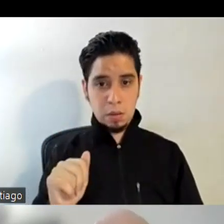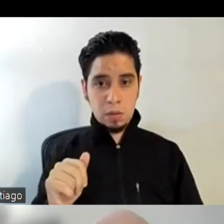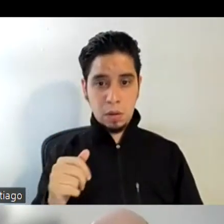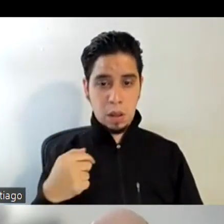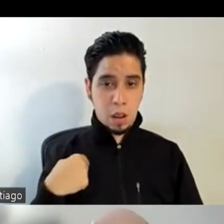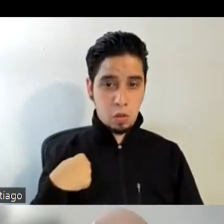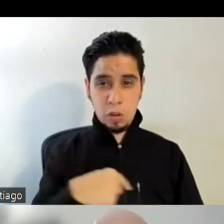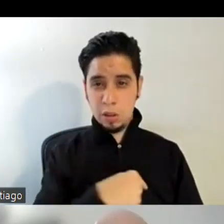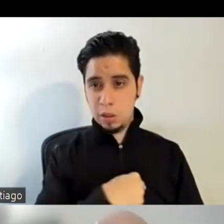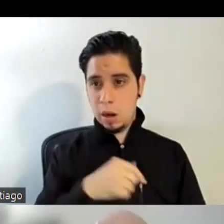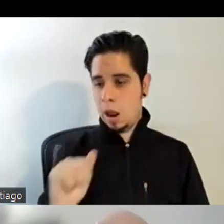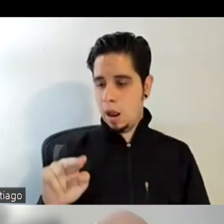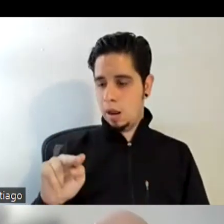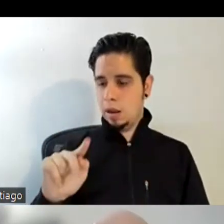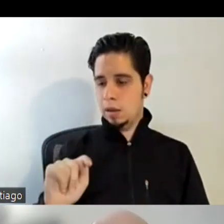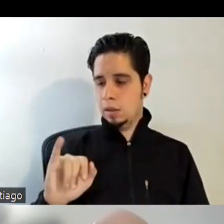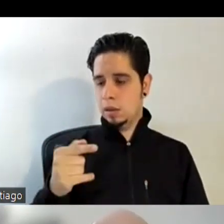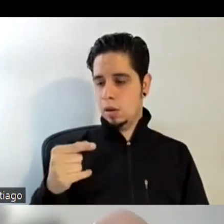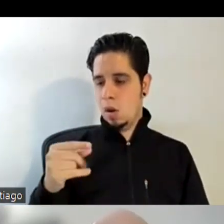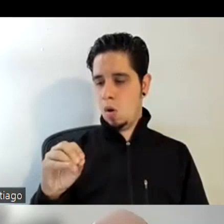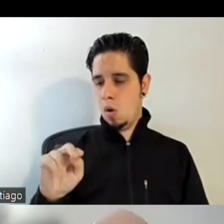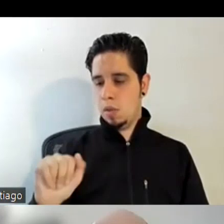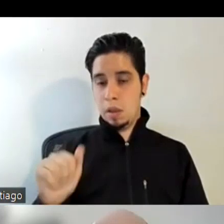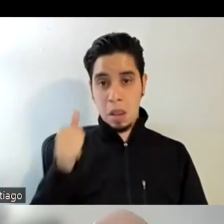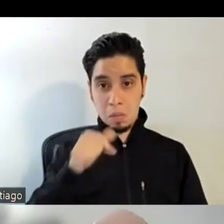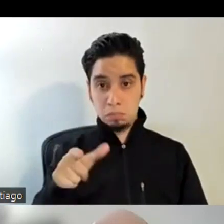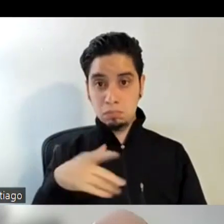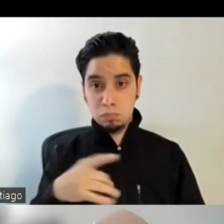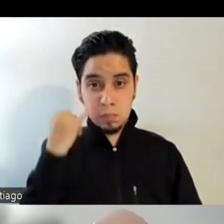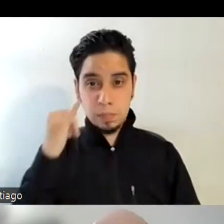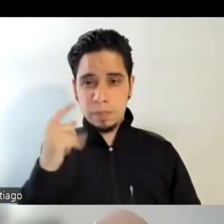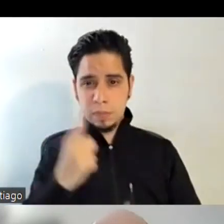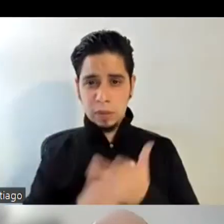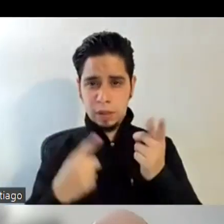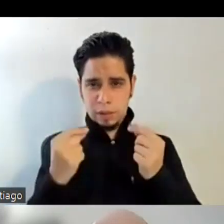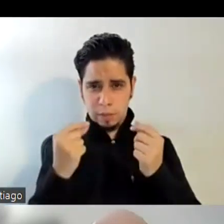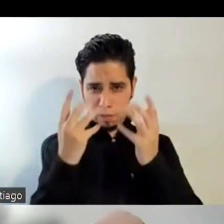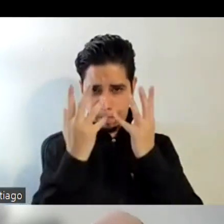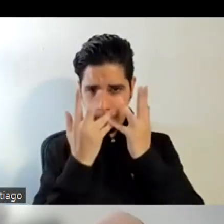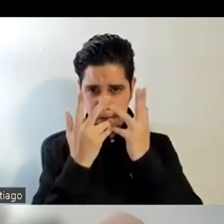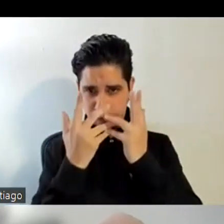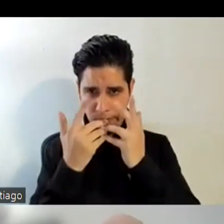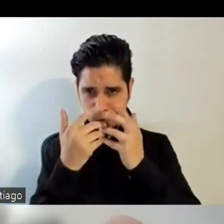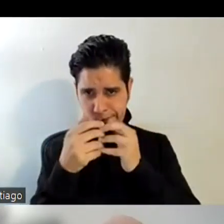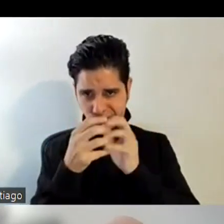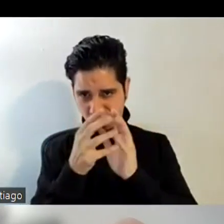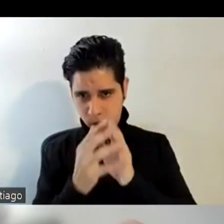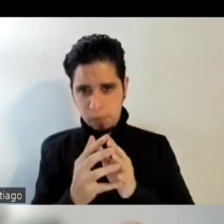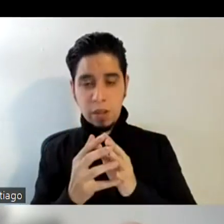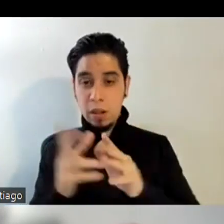Antígona. Y entonces a ella le gustó mucho la idea y le dimos un matiz muy, muy, muy, muy, muy, muy, muy sutil. Y lo